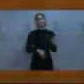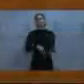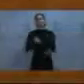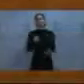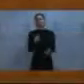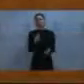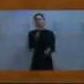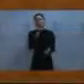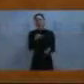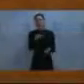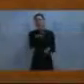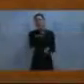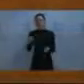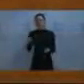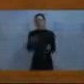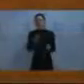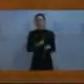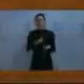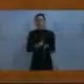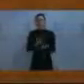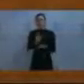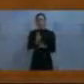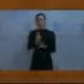probablemente usted no esté cuando se presente.